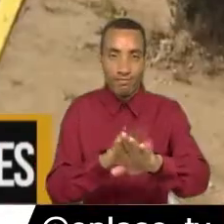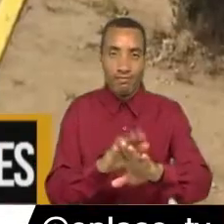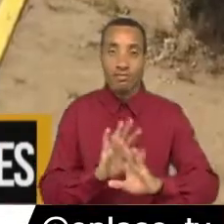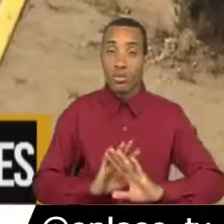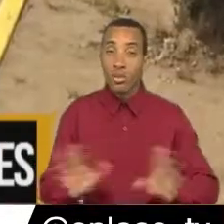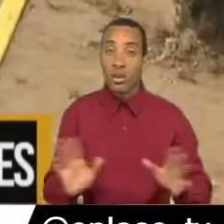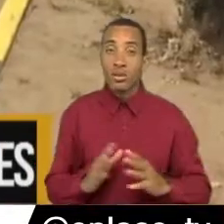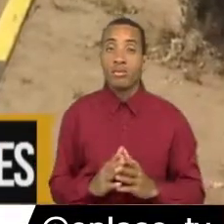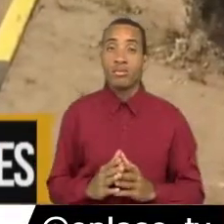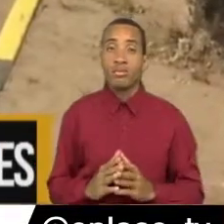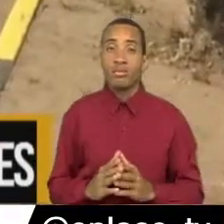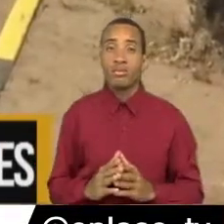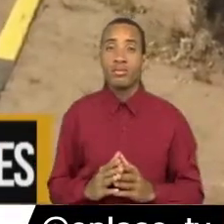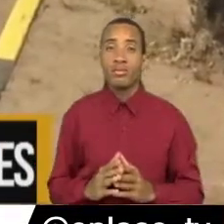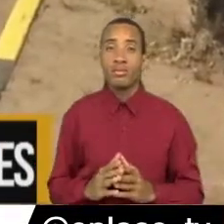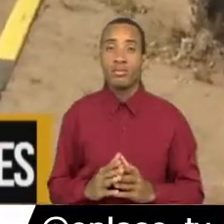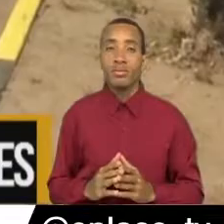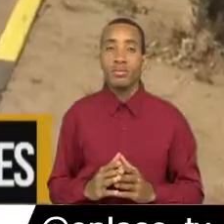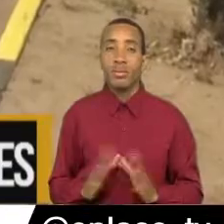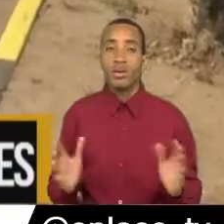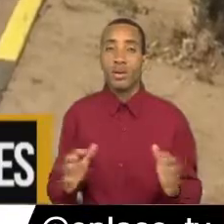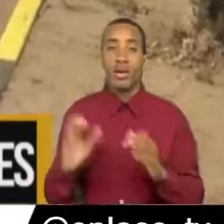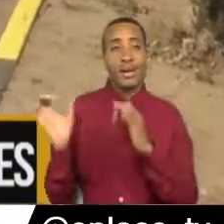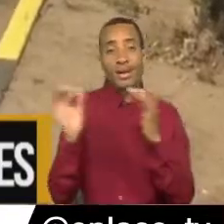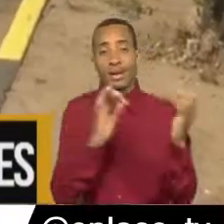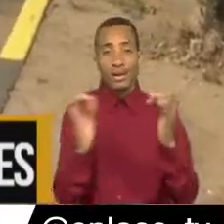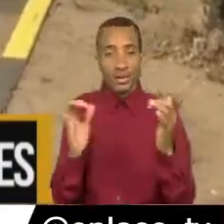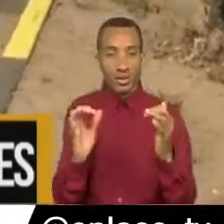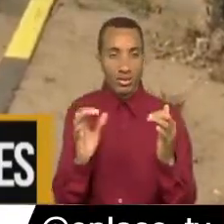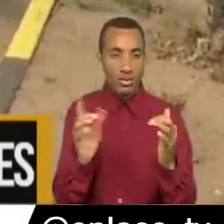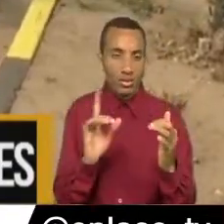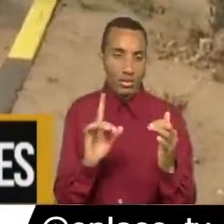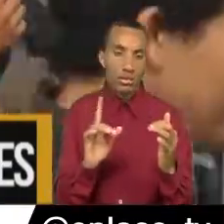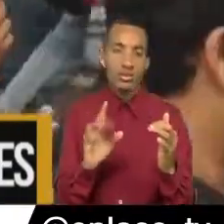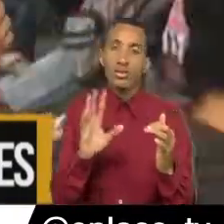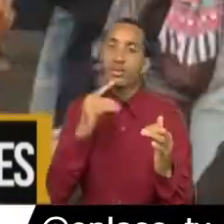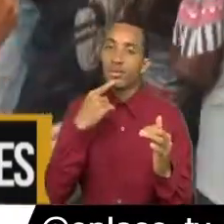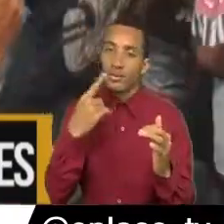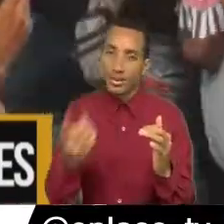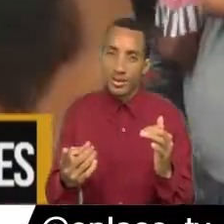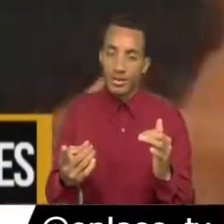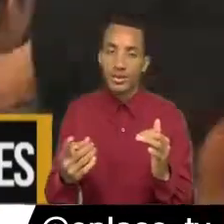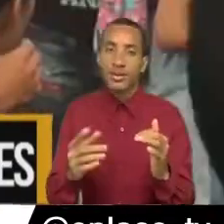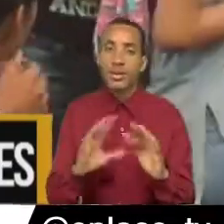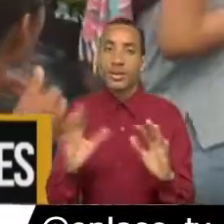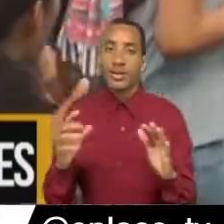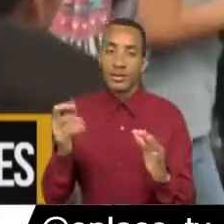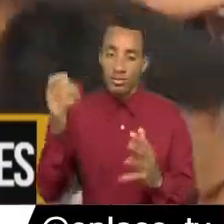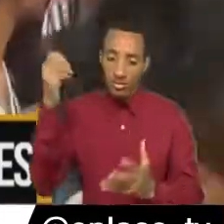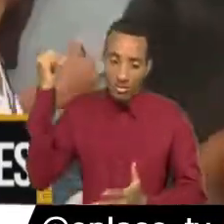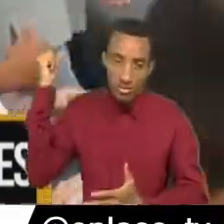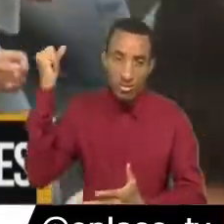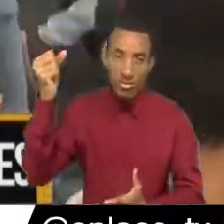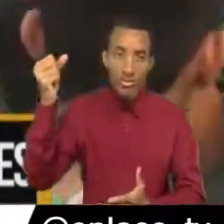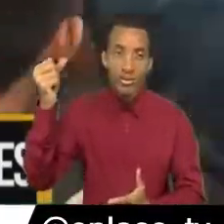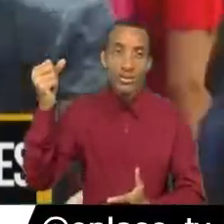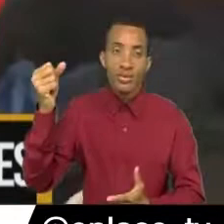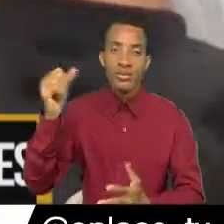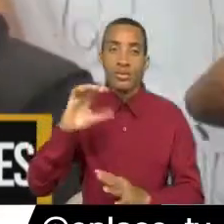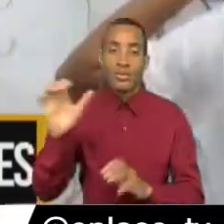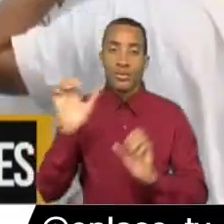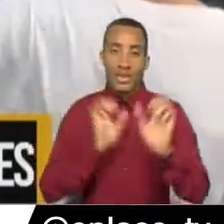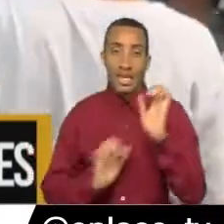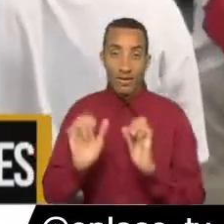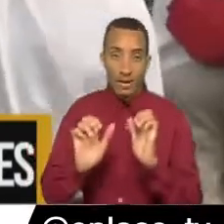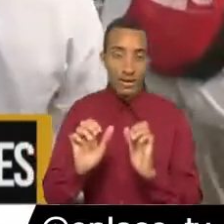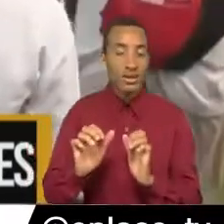solamente la guerra es importante, por eso estamos pidiendo al gobierno, así como hay un presupuesto para la financiación de la defensa, también es importante